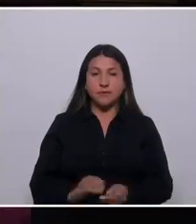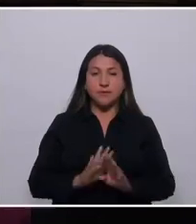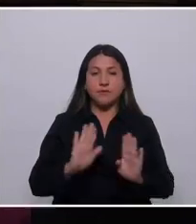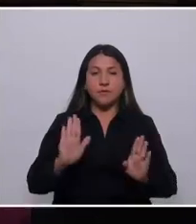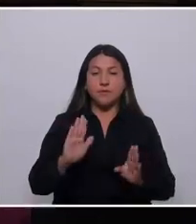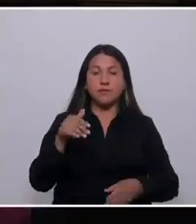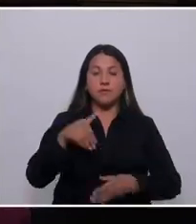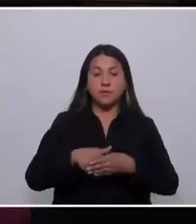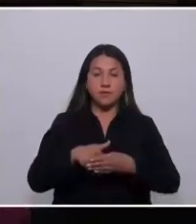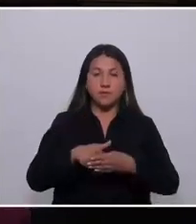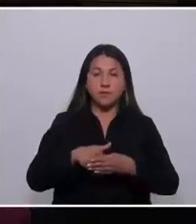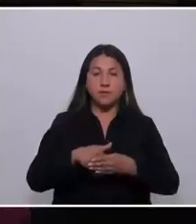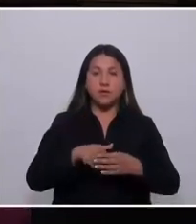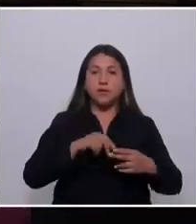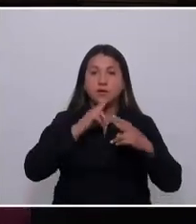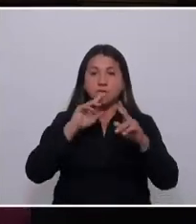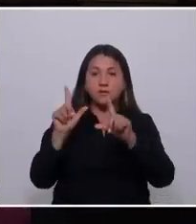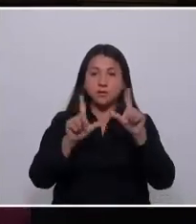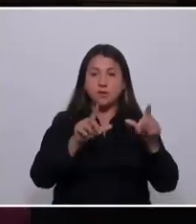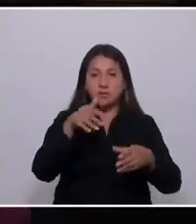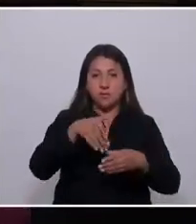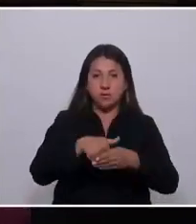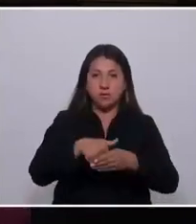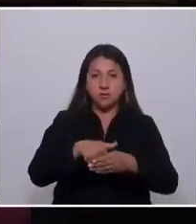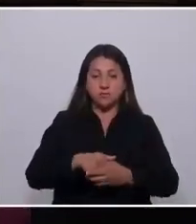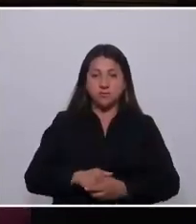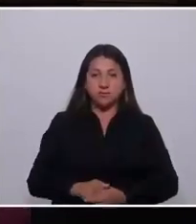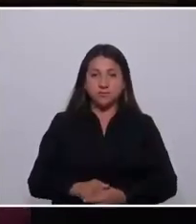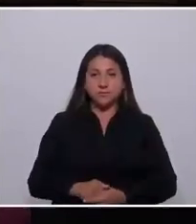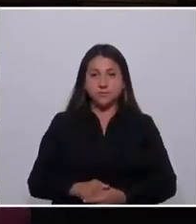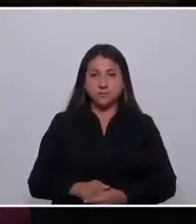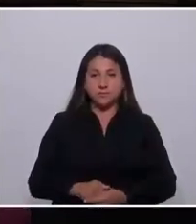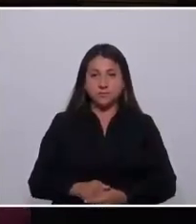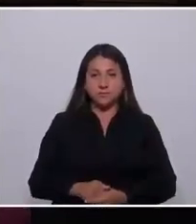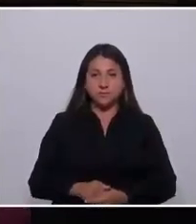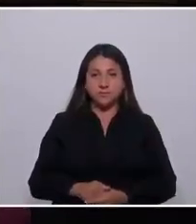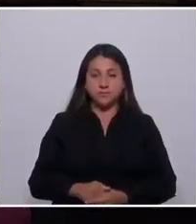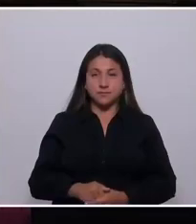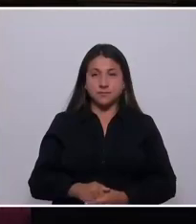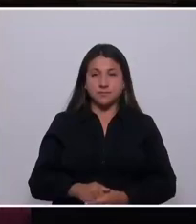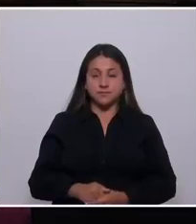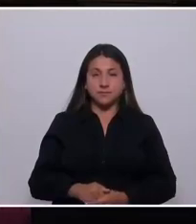Finalizada la votación, resultado de la votación.